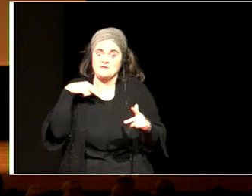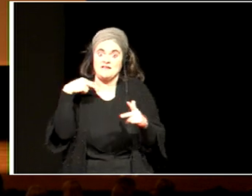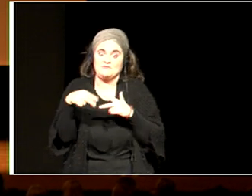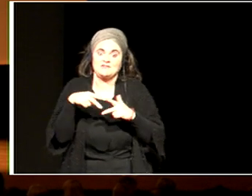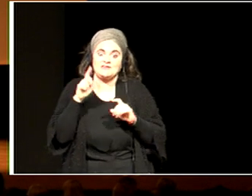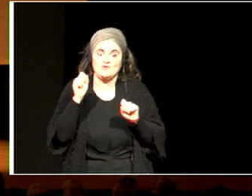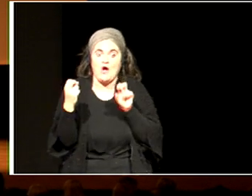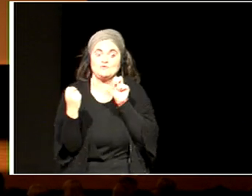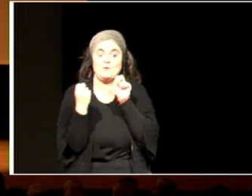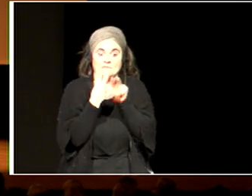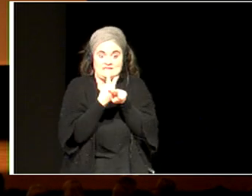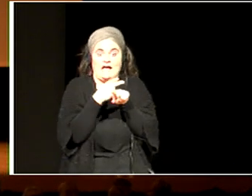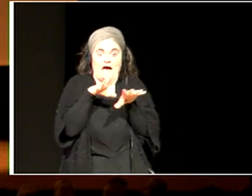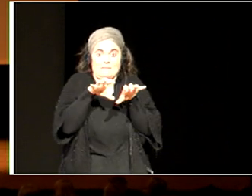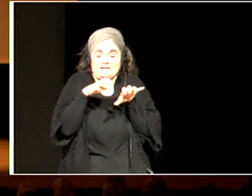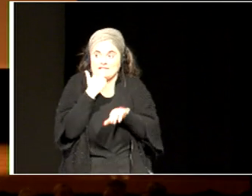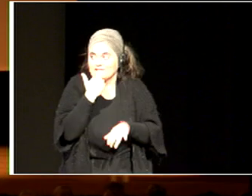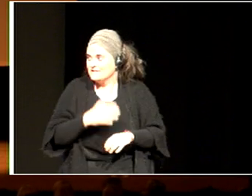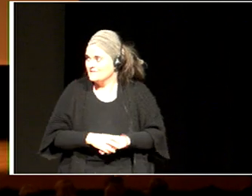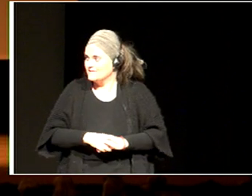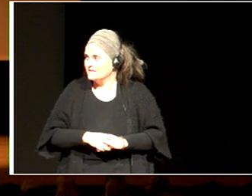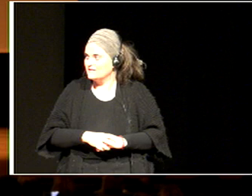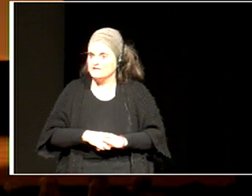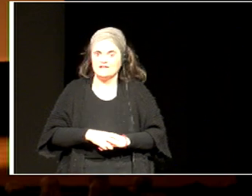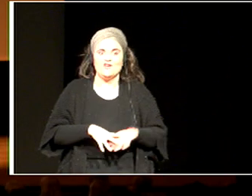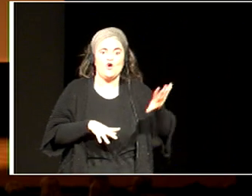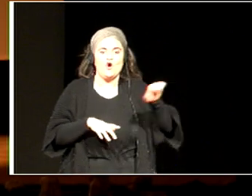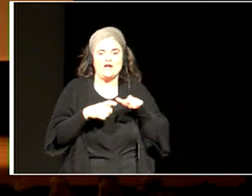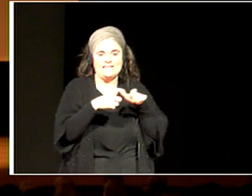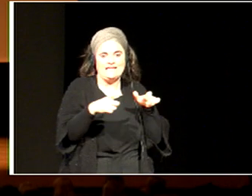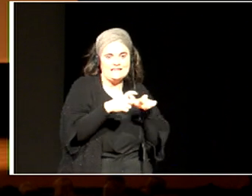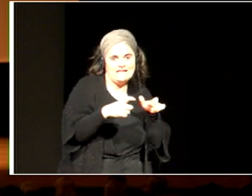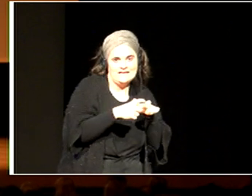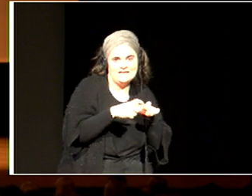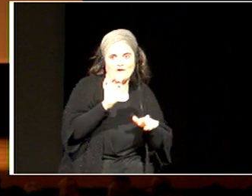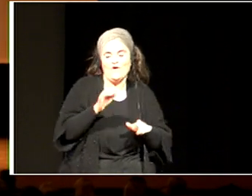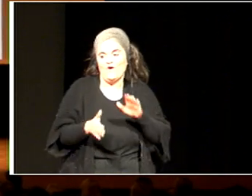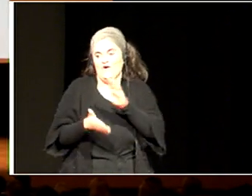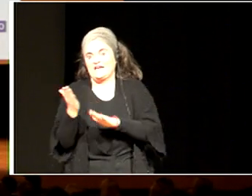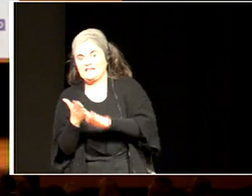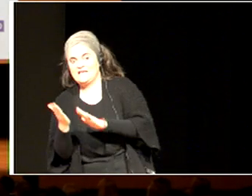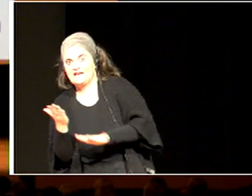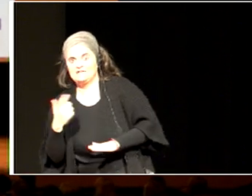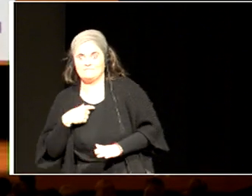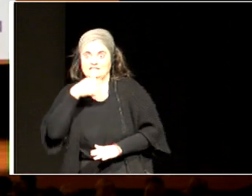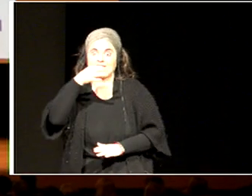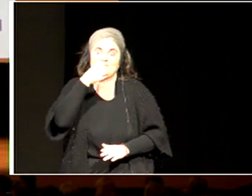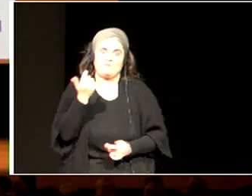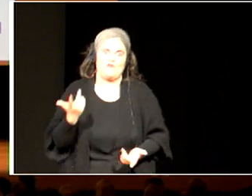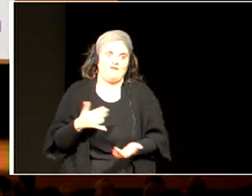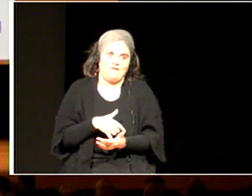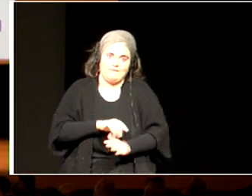y entregar la etiqueta e irte era me queda la charla floja sabes